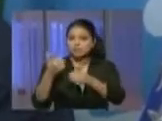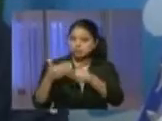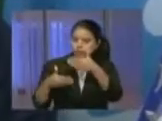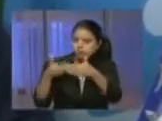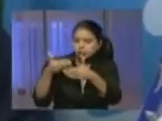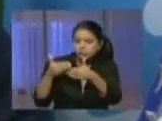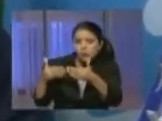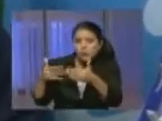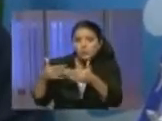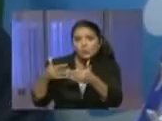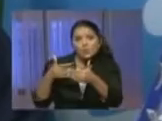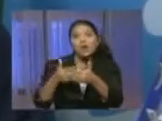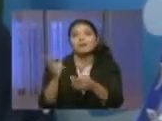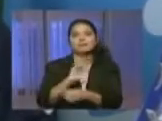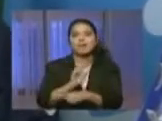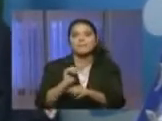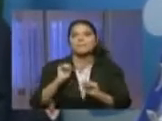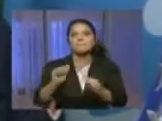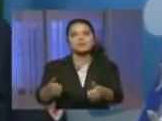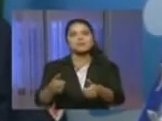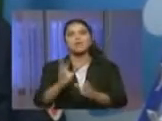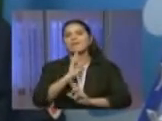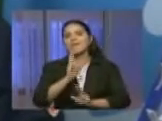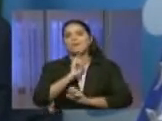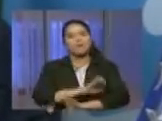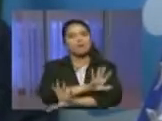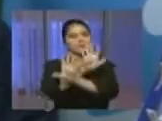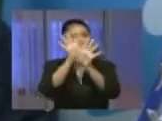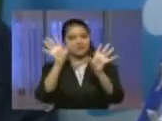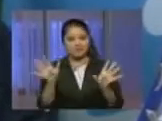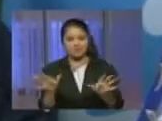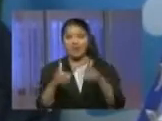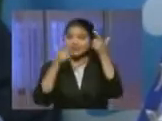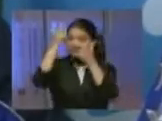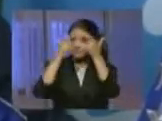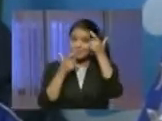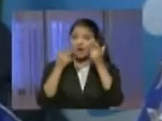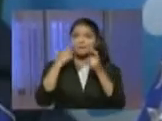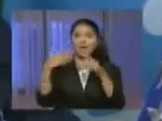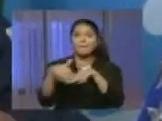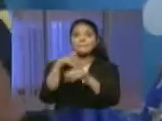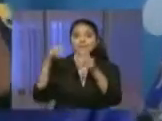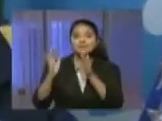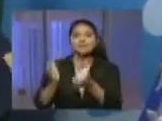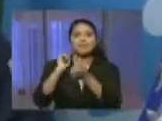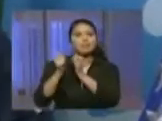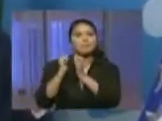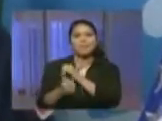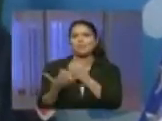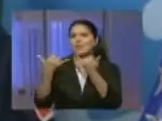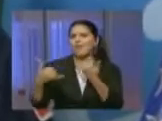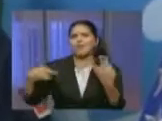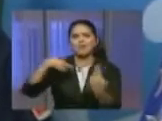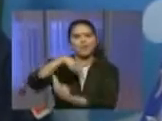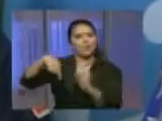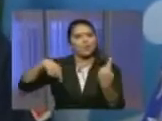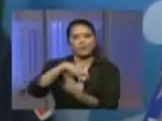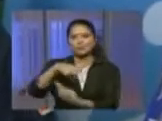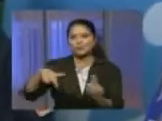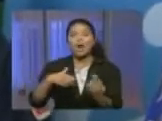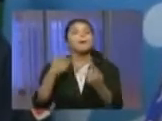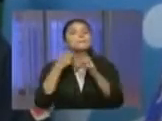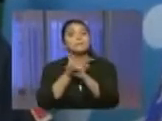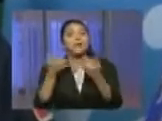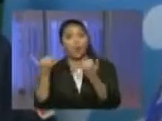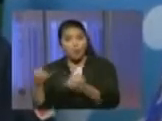plazo nosotros empezás demos a obtener resultados extraordinarios Chávez fue el ministro de deporte durante toda la revolución prácticamente y ahora